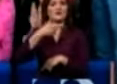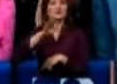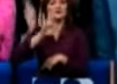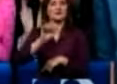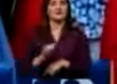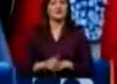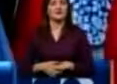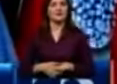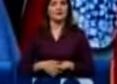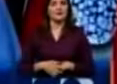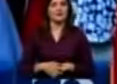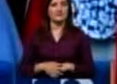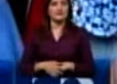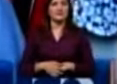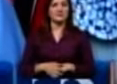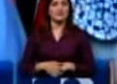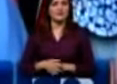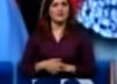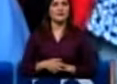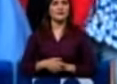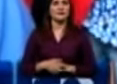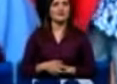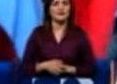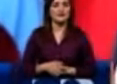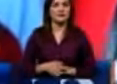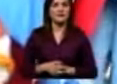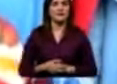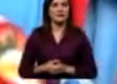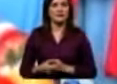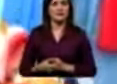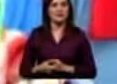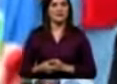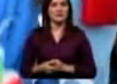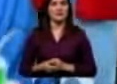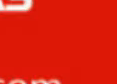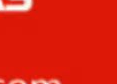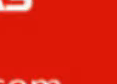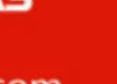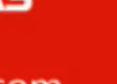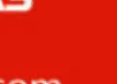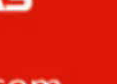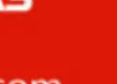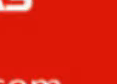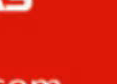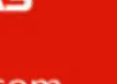En Tungurahua, con imágenes de Washington Granda, Edith Jacome, 24 horas.